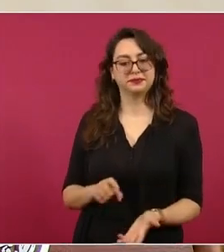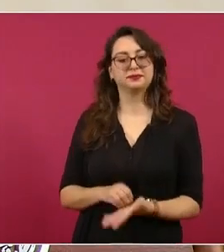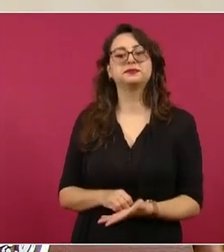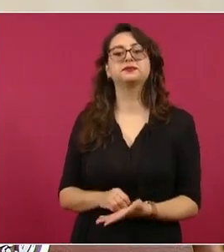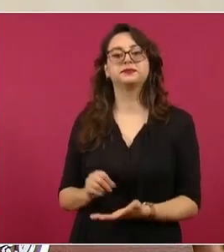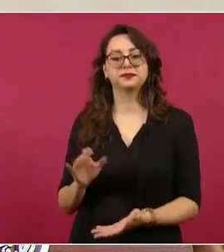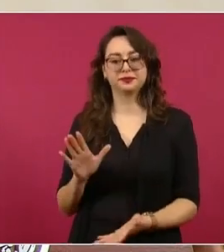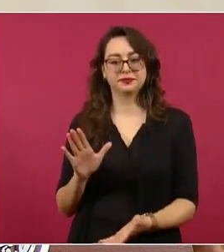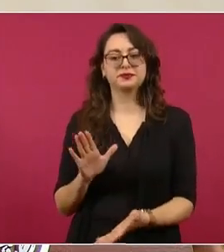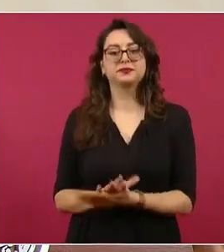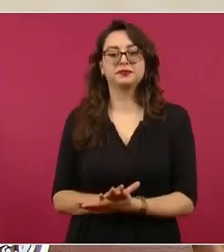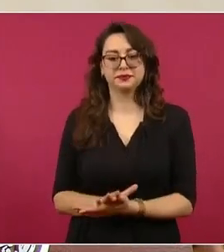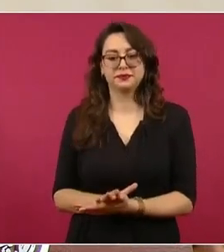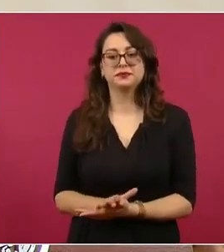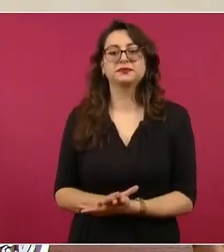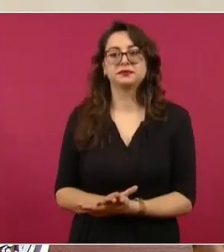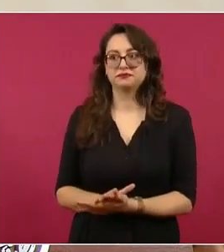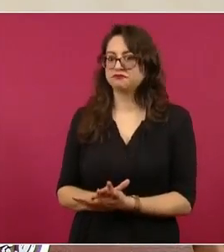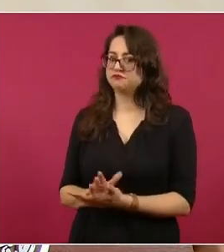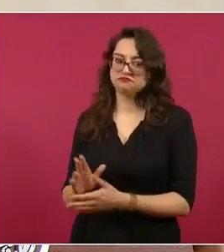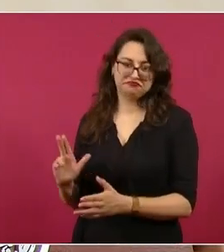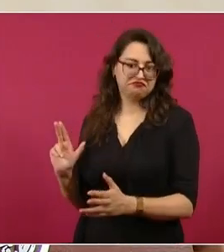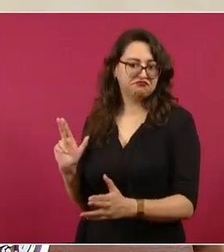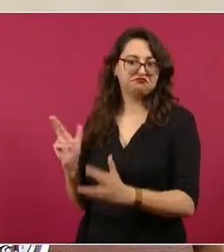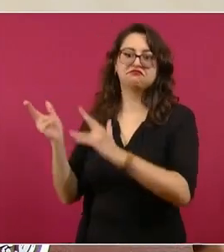que también lo acusaron de que él era